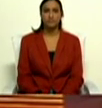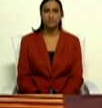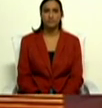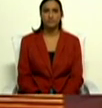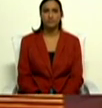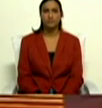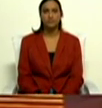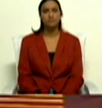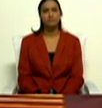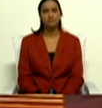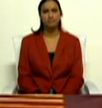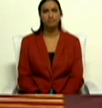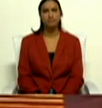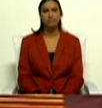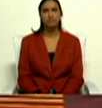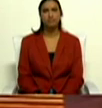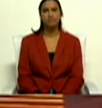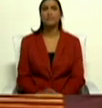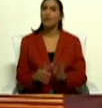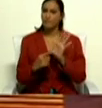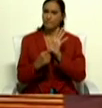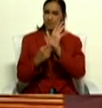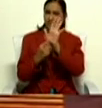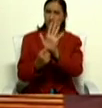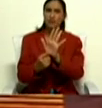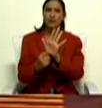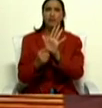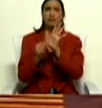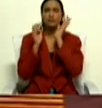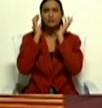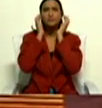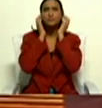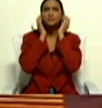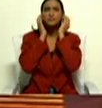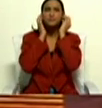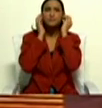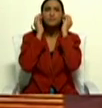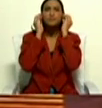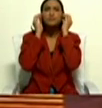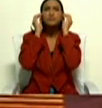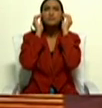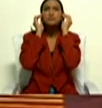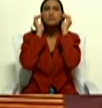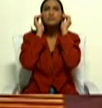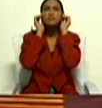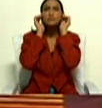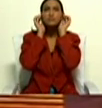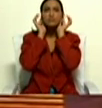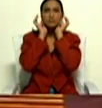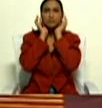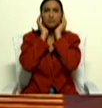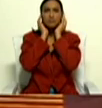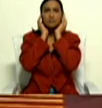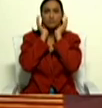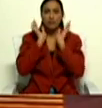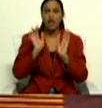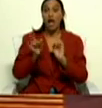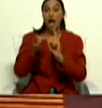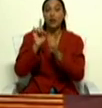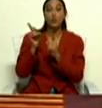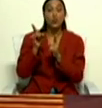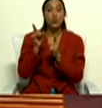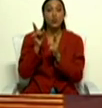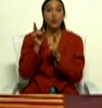ha pretendido en su primer momento, cosa que no nos extraña, ser tergiversado por algunos medios